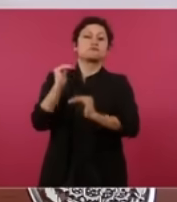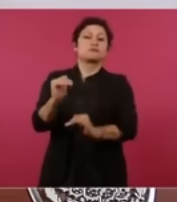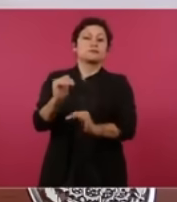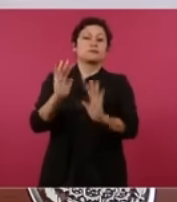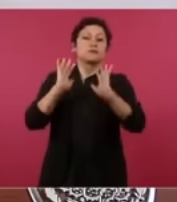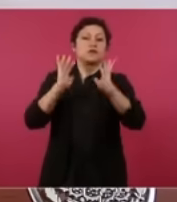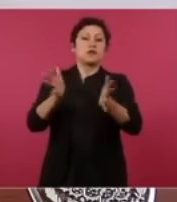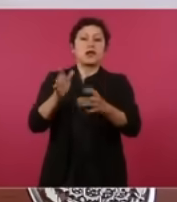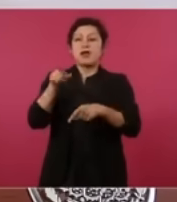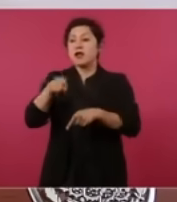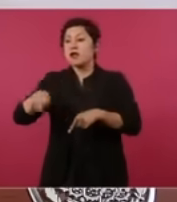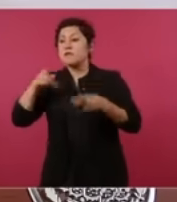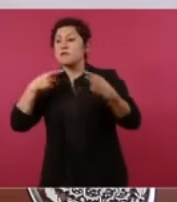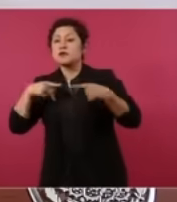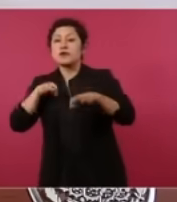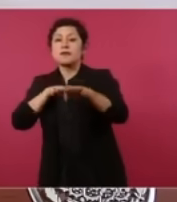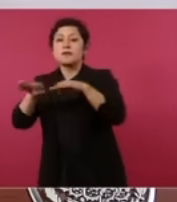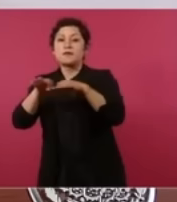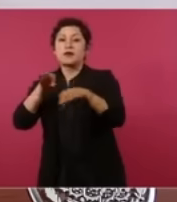los trabajadores.